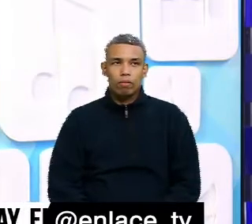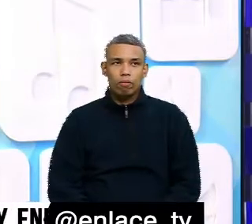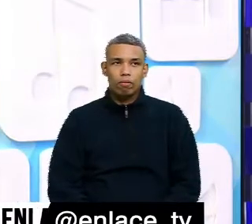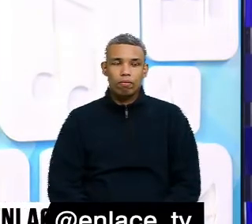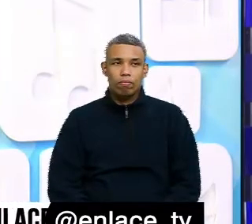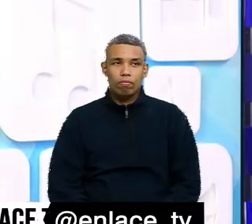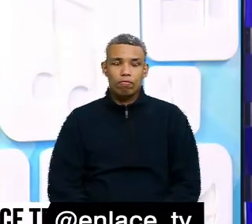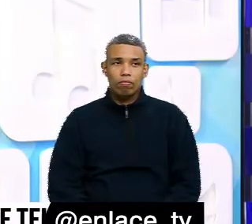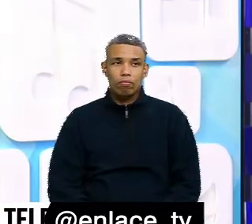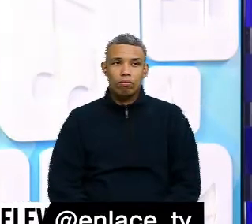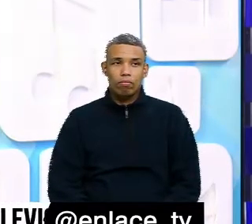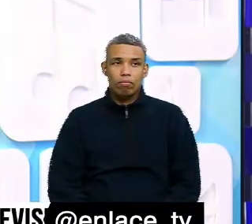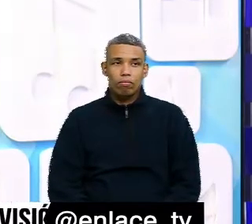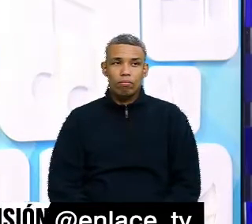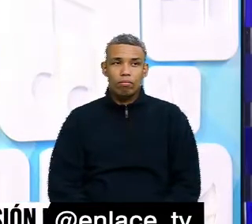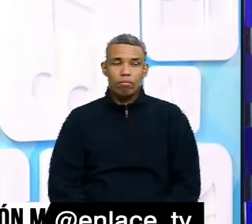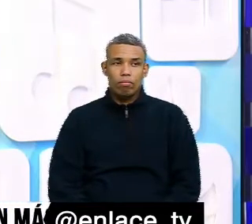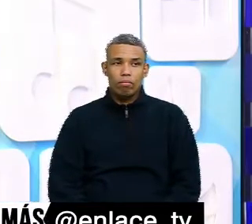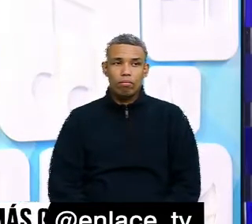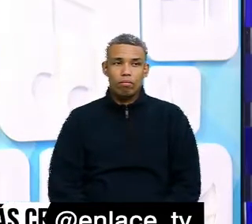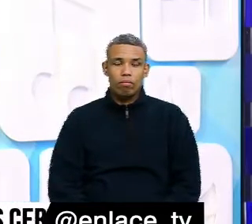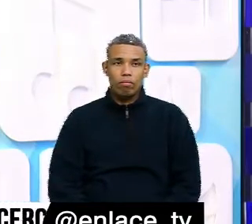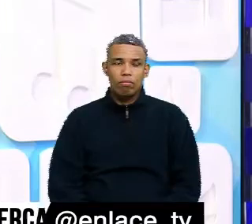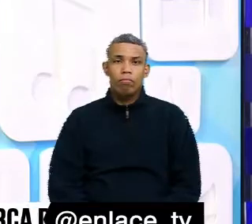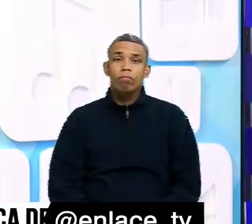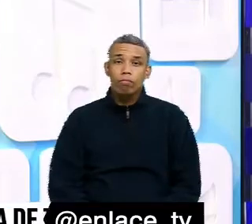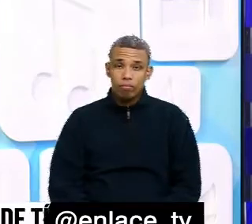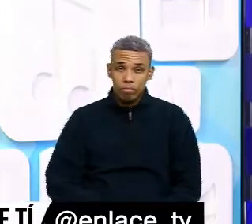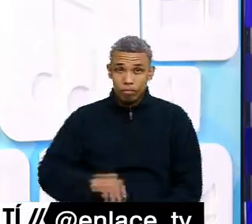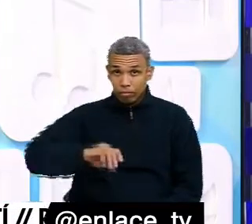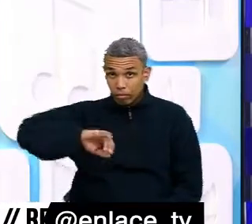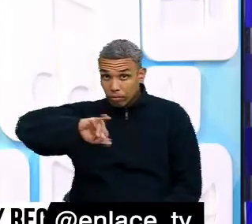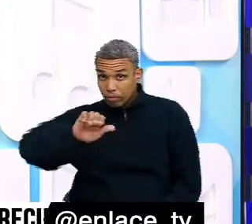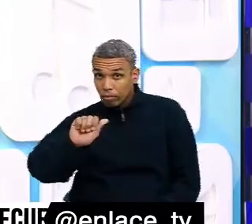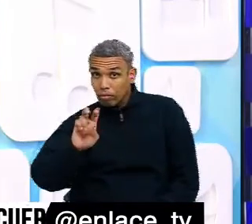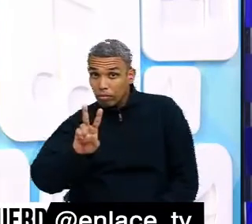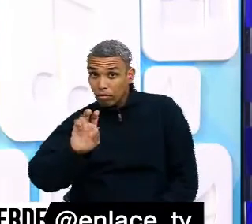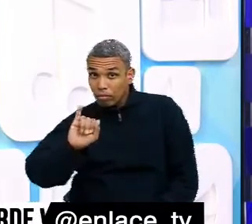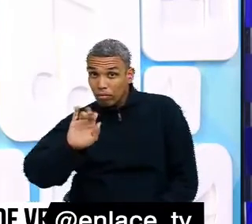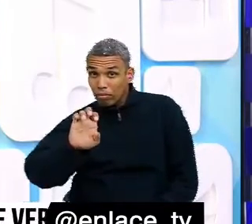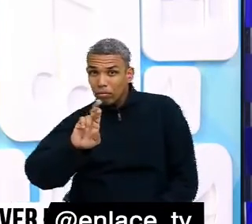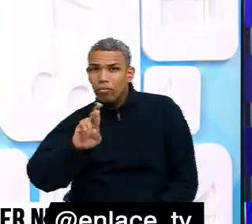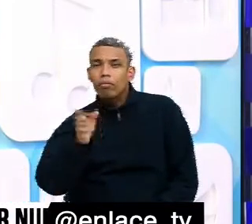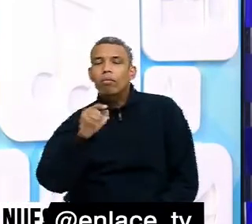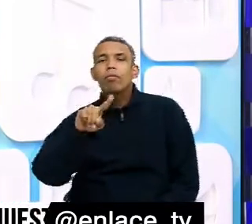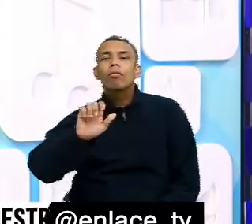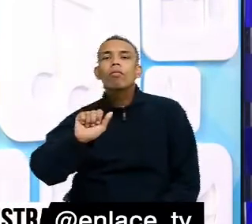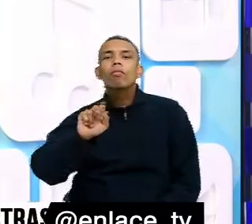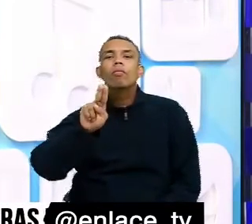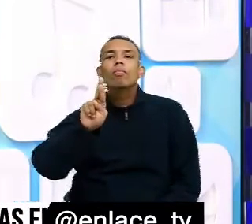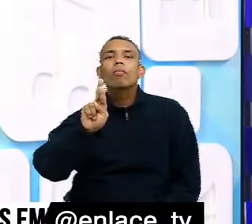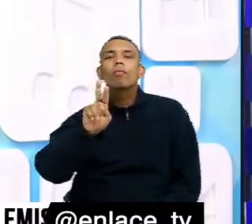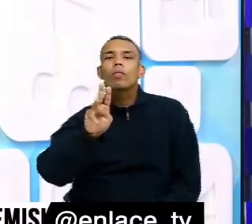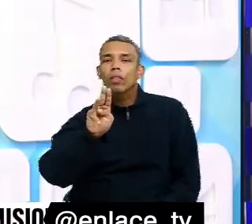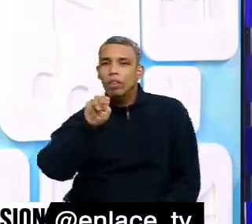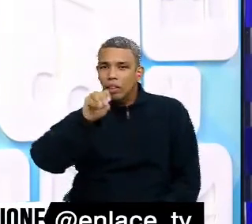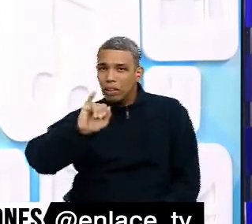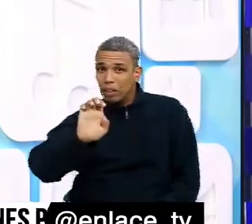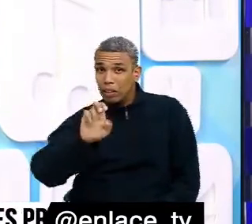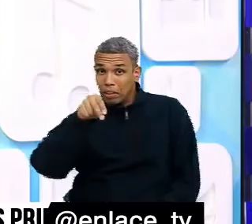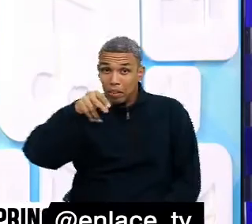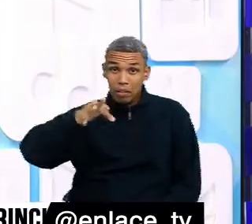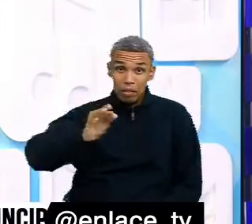del barranqueño Javier Sarmiento. Él se estrenó como juez nacional de caballos de paso en la 27ª versión de las